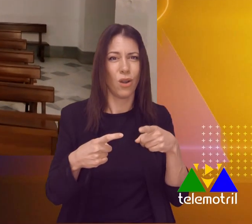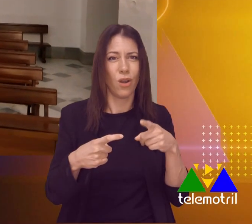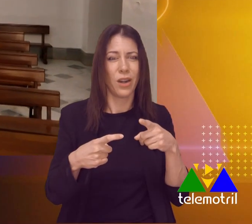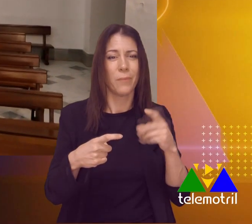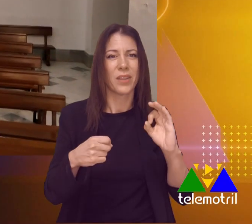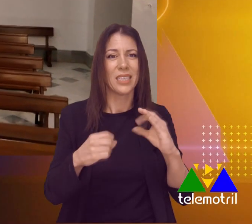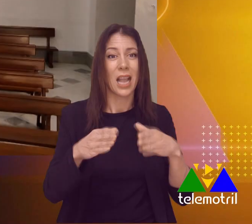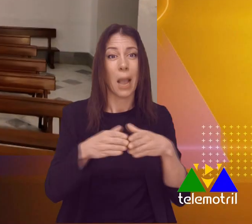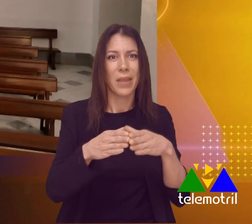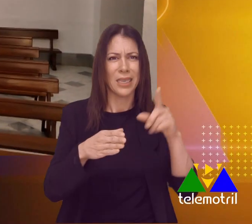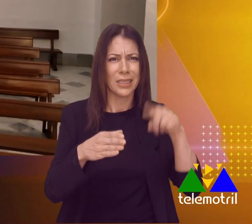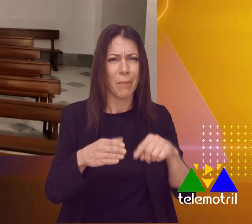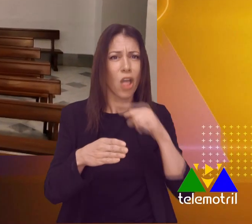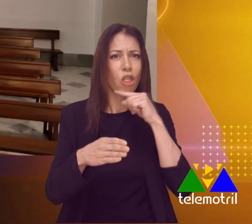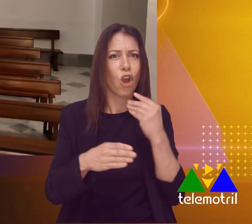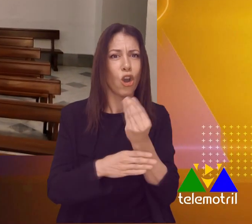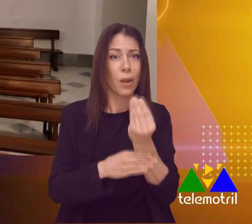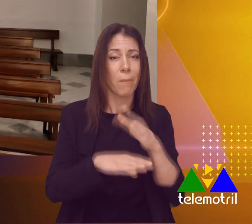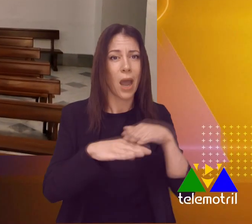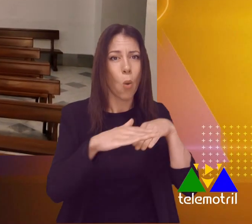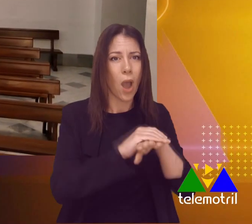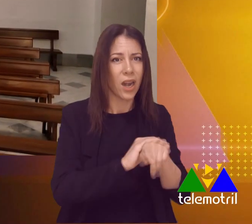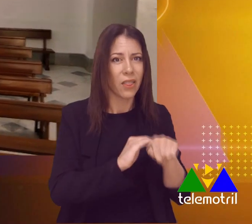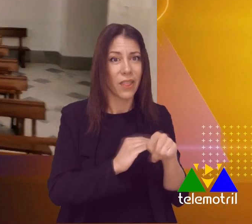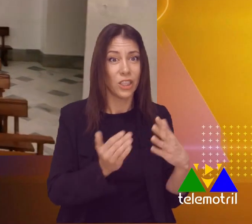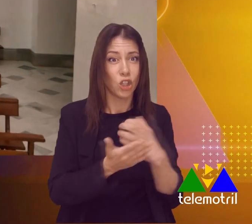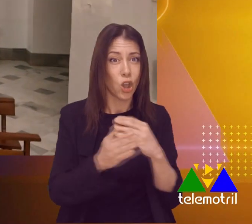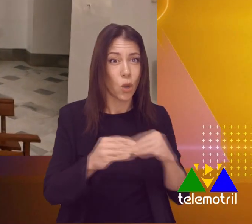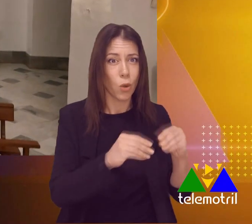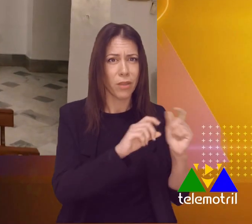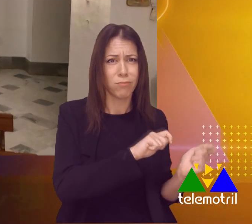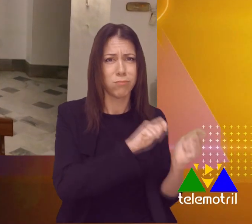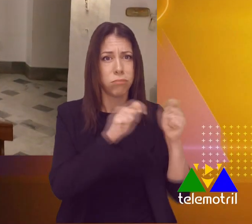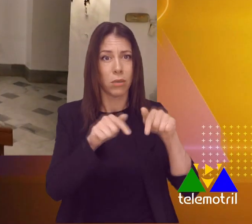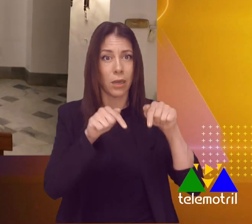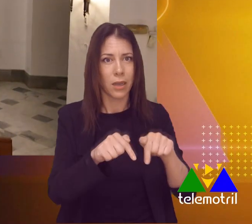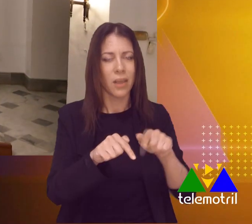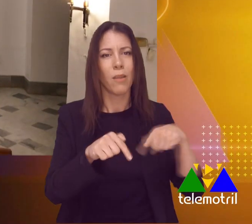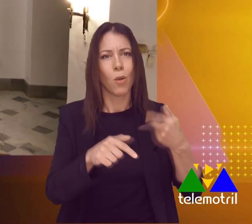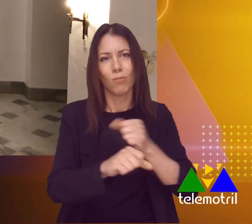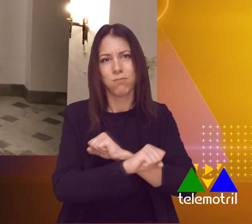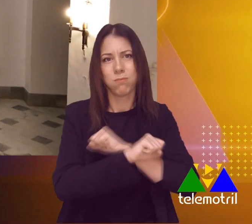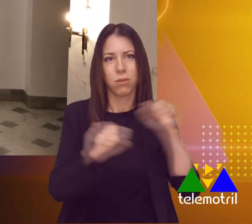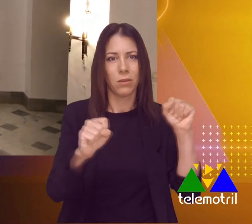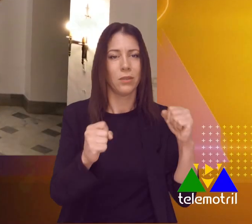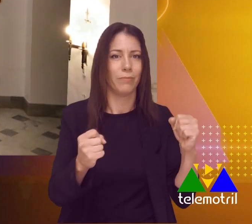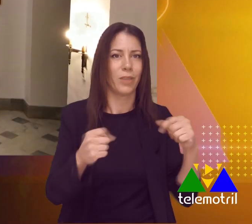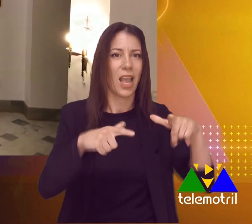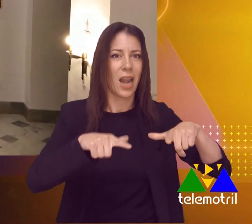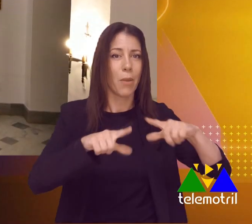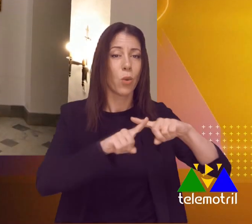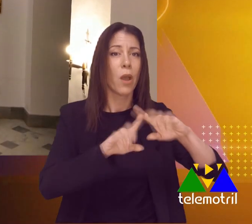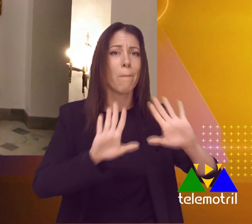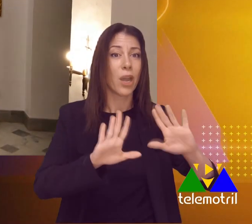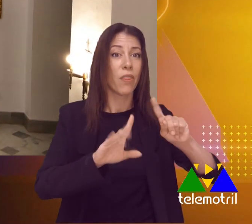Dolores para guardar las municiones, y aquello explotó y voló toda la nave de crucero. Pero